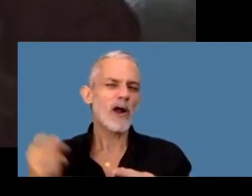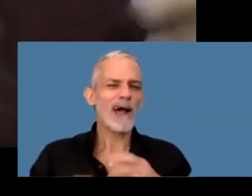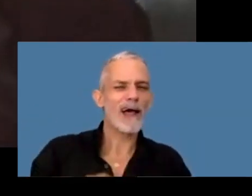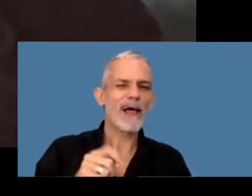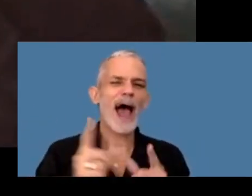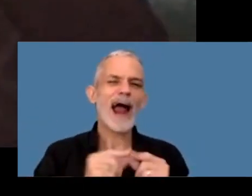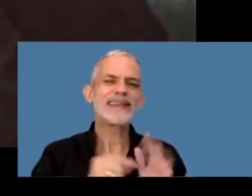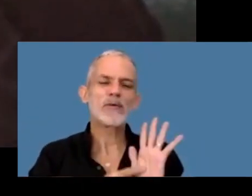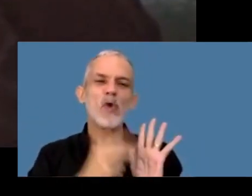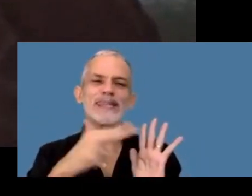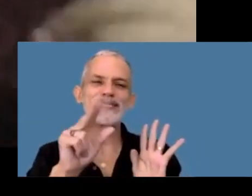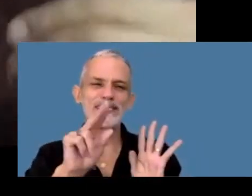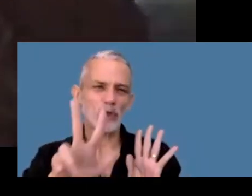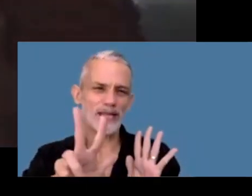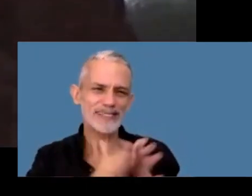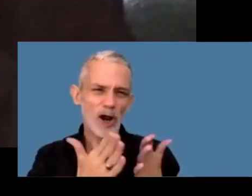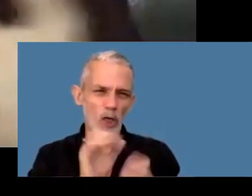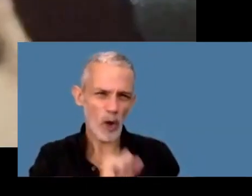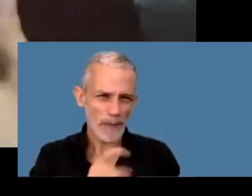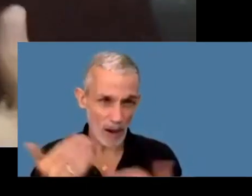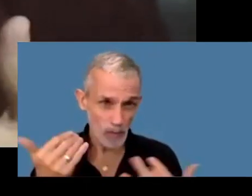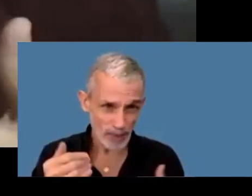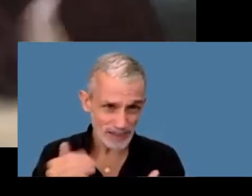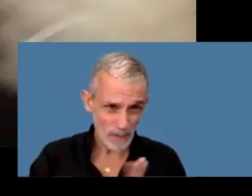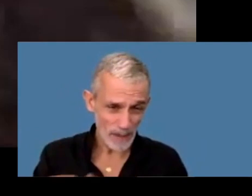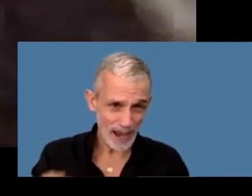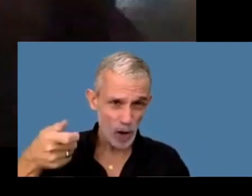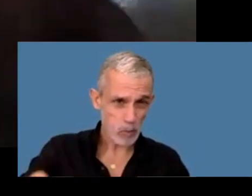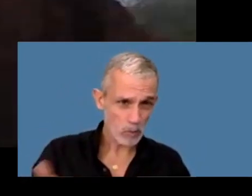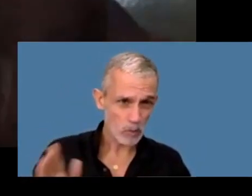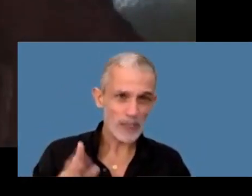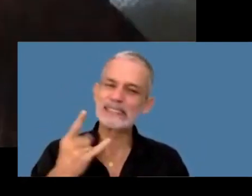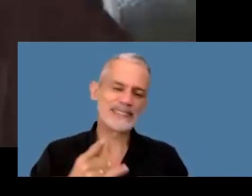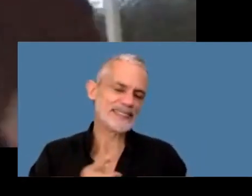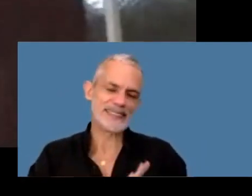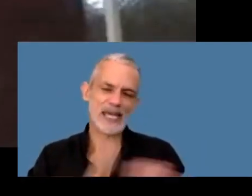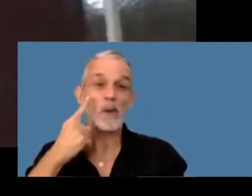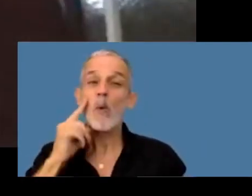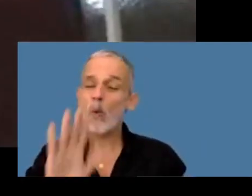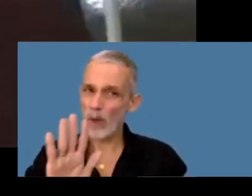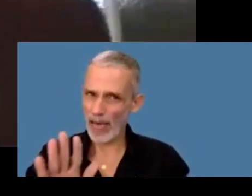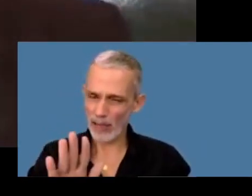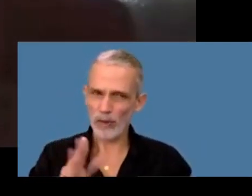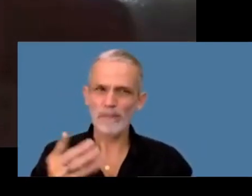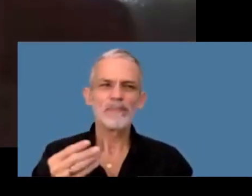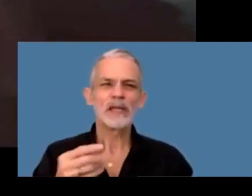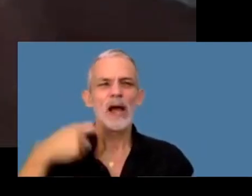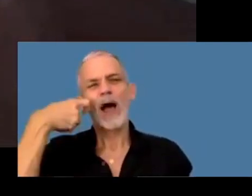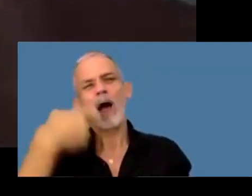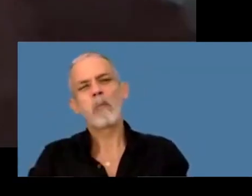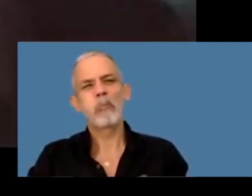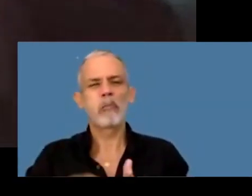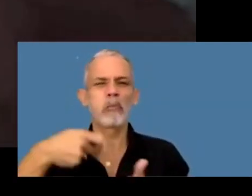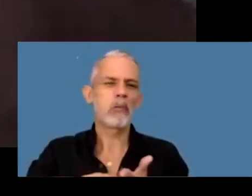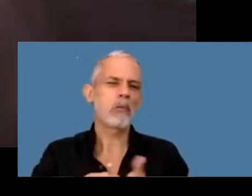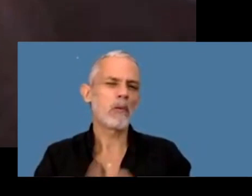la inconducta se vincula con algo que le pudo haber permitido tener fondos. Por ejemplo, vamos al caso de las facturas apócrifas. Hay dos causas por las cuales